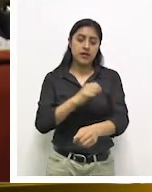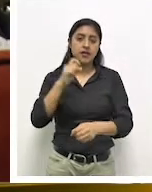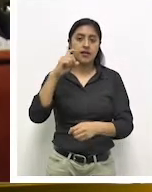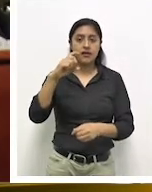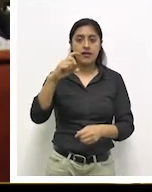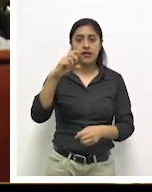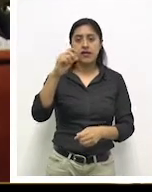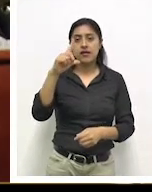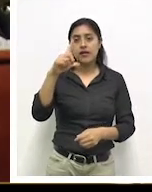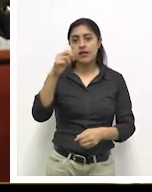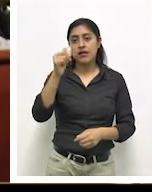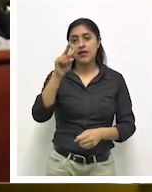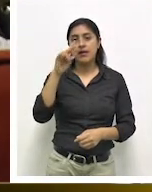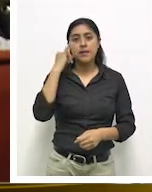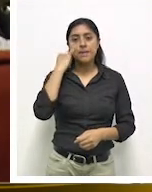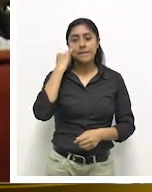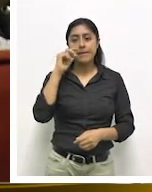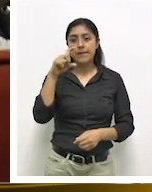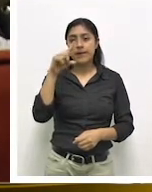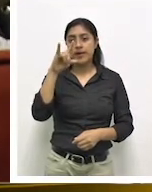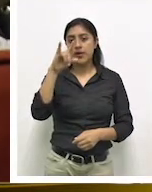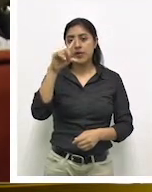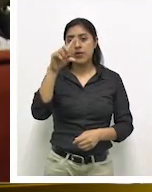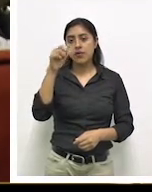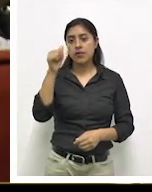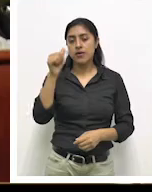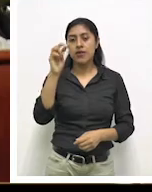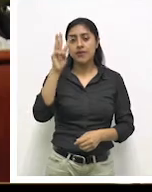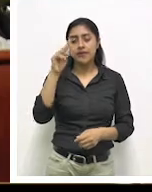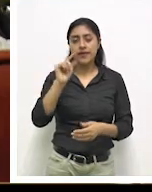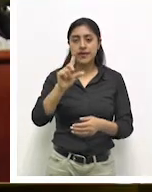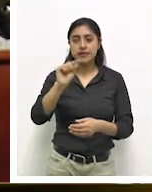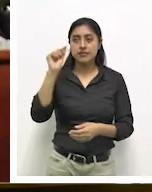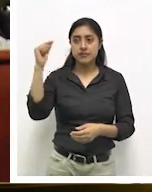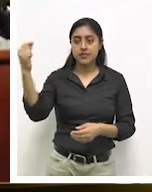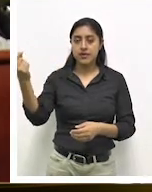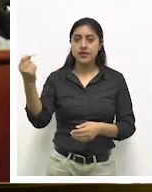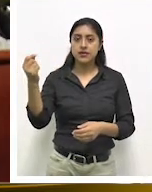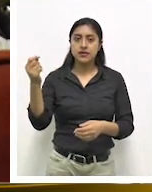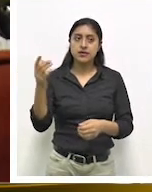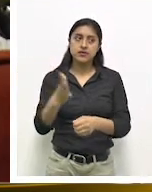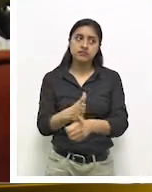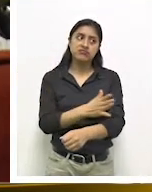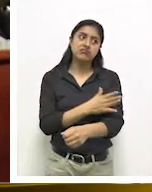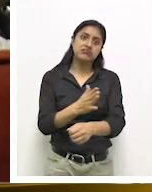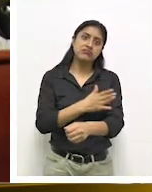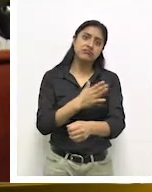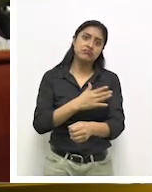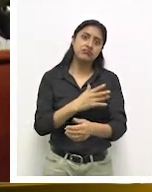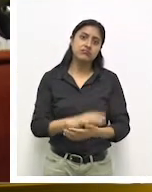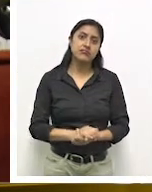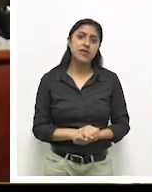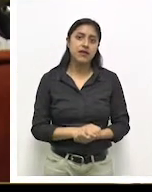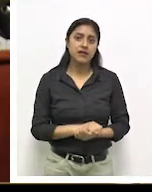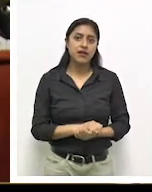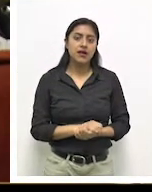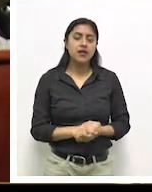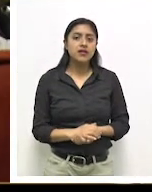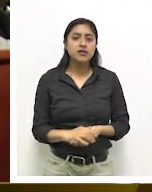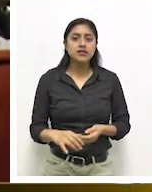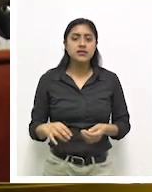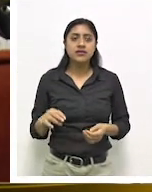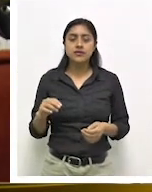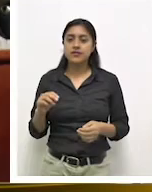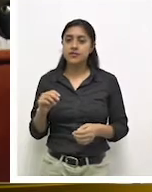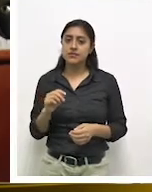hecho en el Hospital San Juan de Dios con 3 meses de retraso por no tener DPI. Entonces, le digo yo a ella que